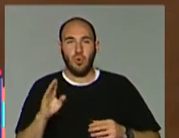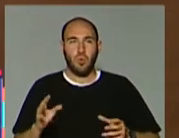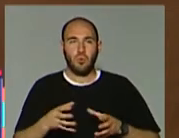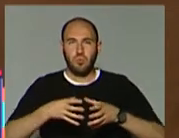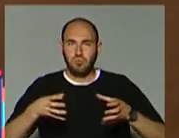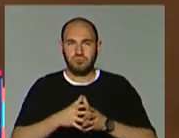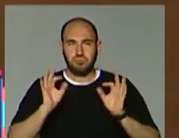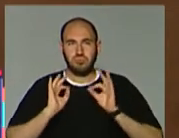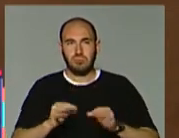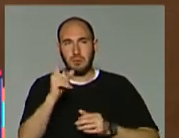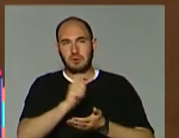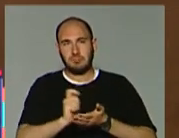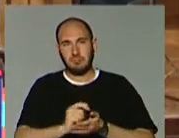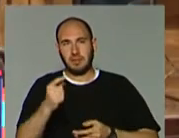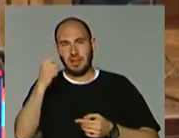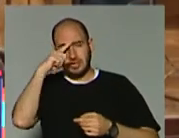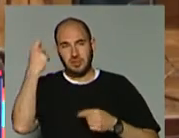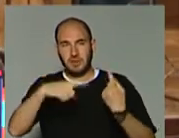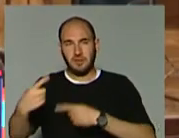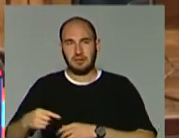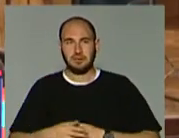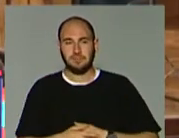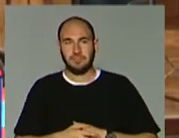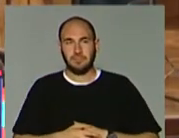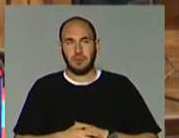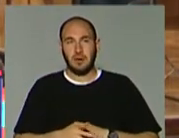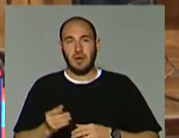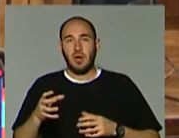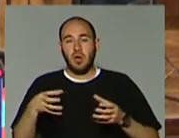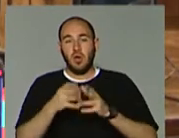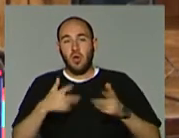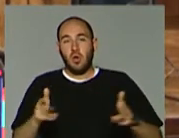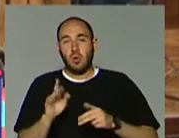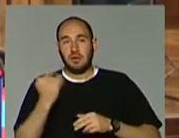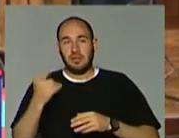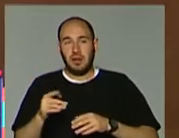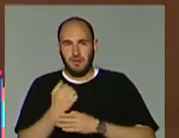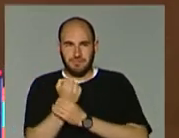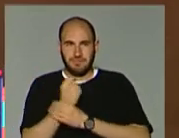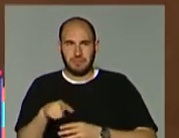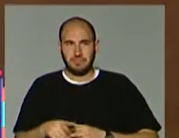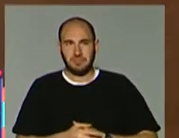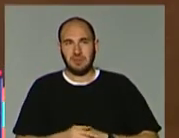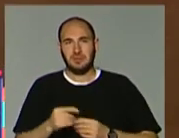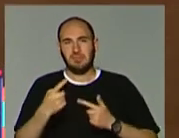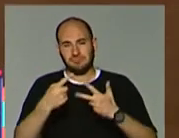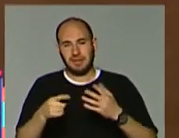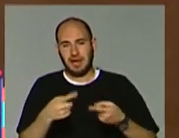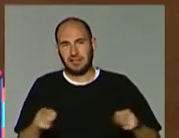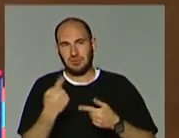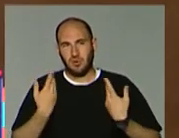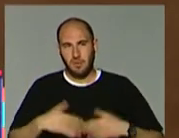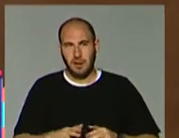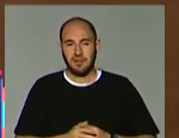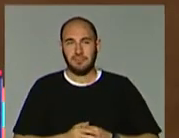coro, compositores de diferentes nacionalidades y demás. Va a estar el coro universitario como protagonista con su repertorio habitual.